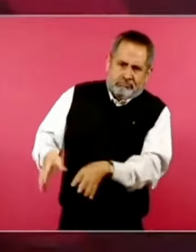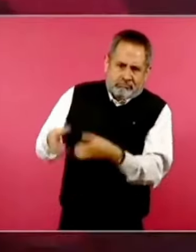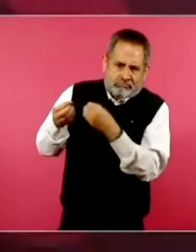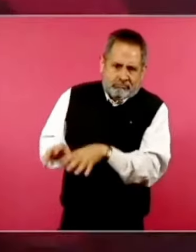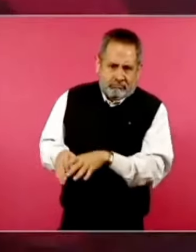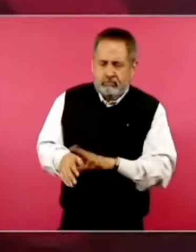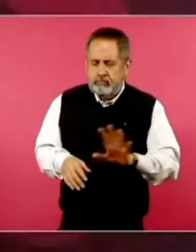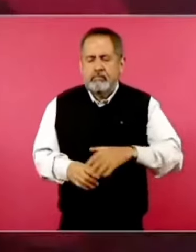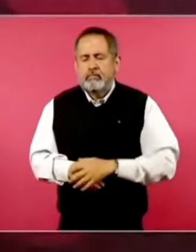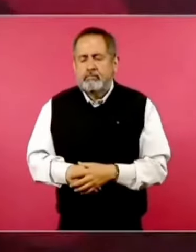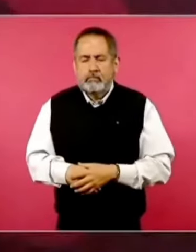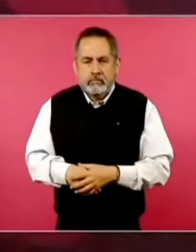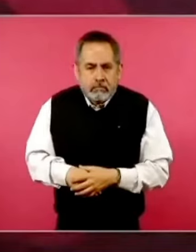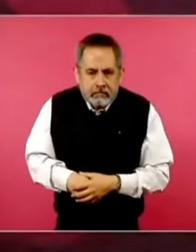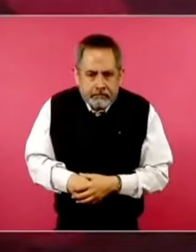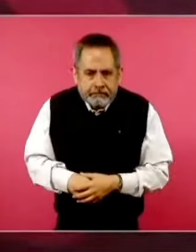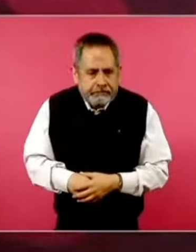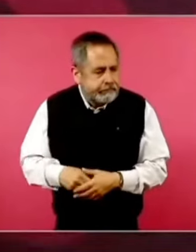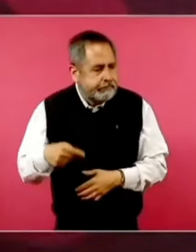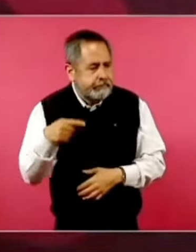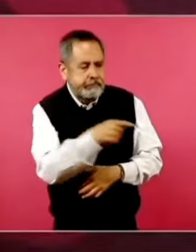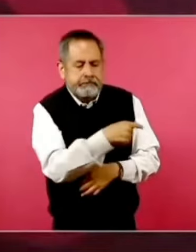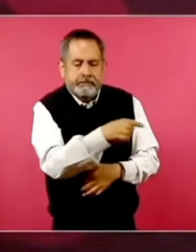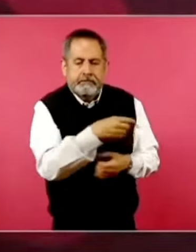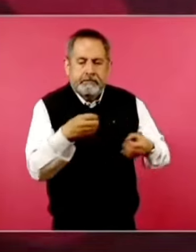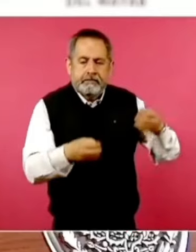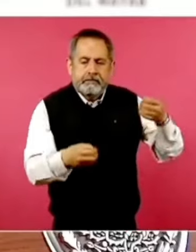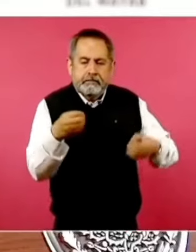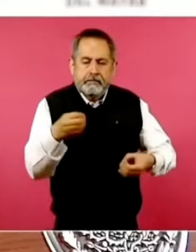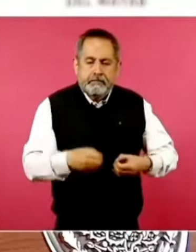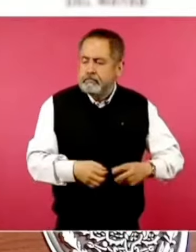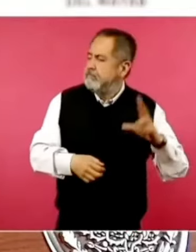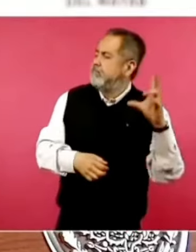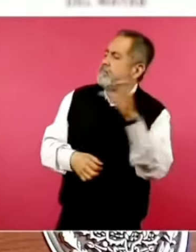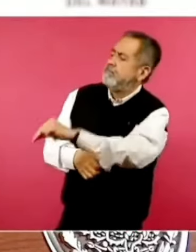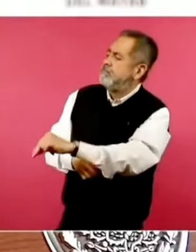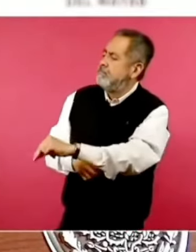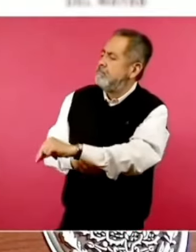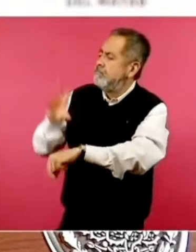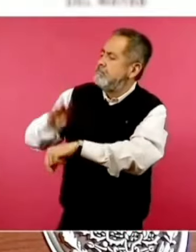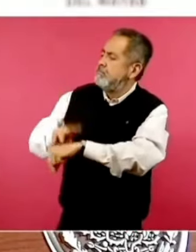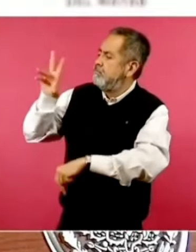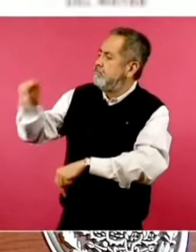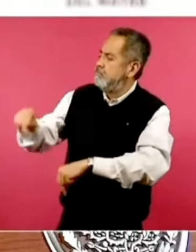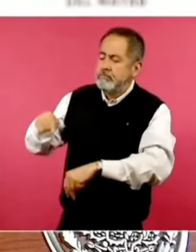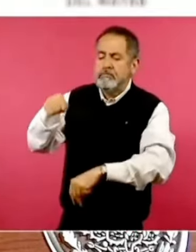echo abajo mi decreto y le dio eh